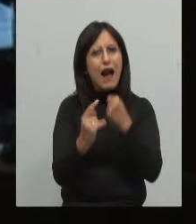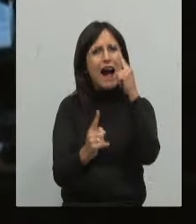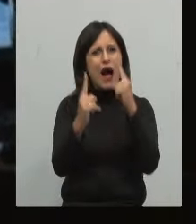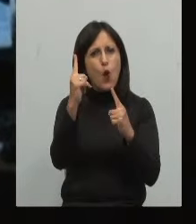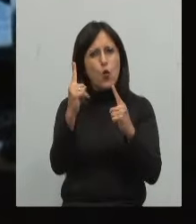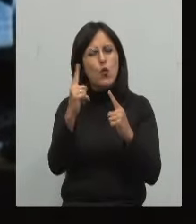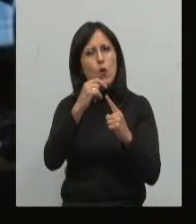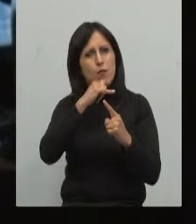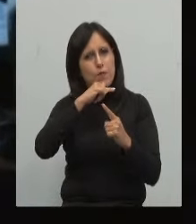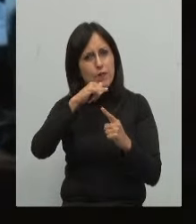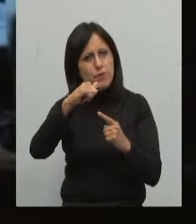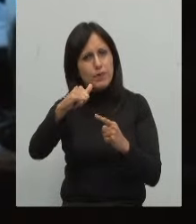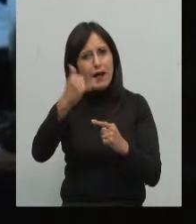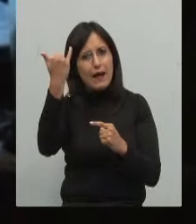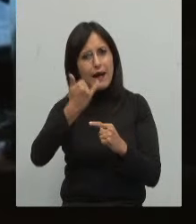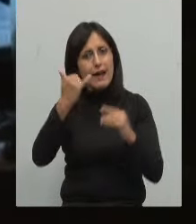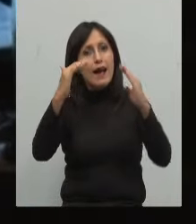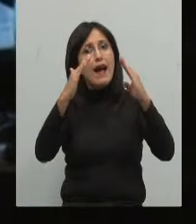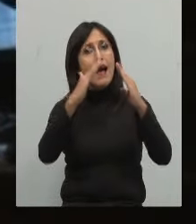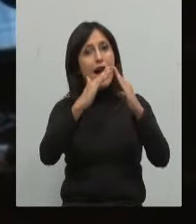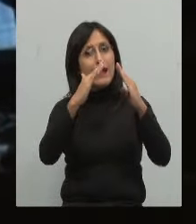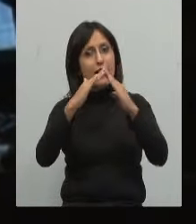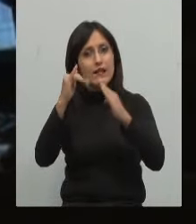casillas de la gente que vive por esos lugares,